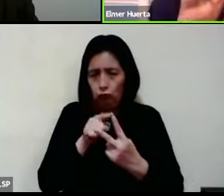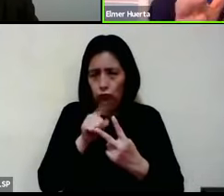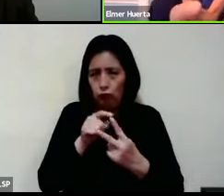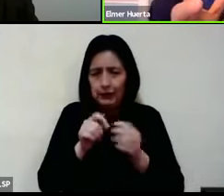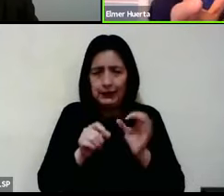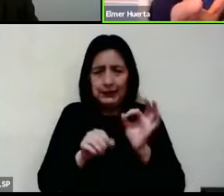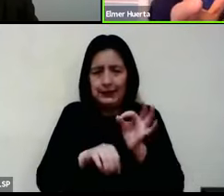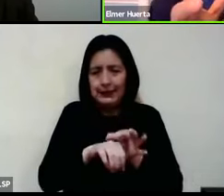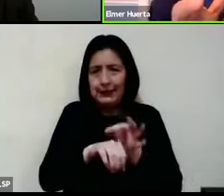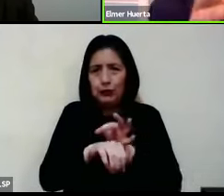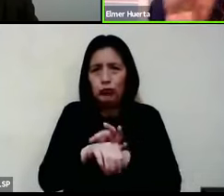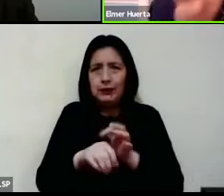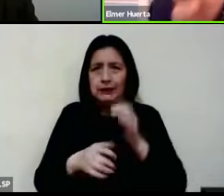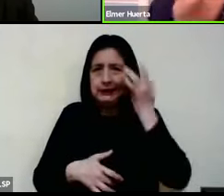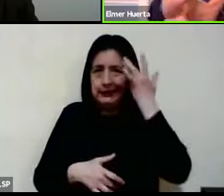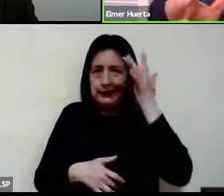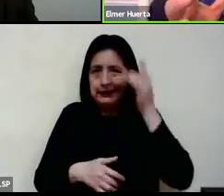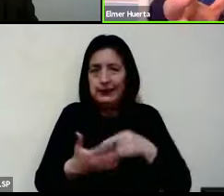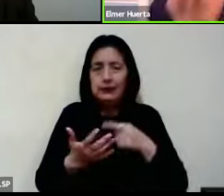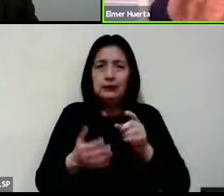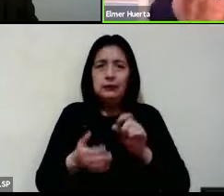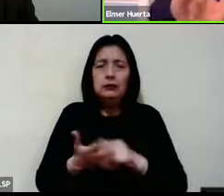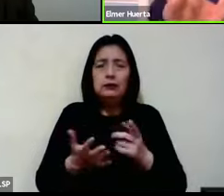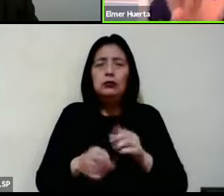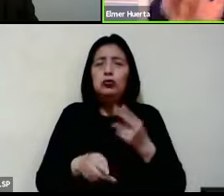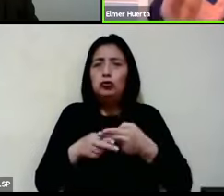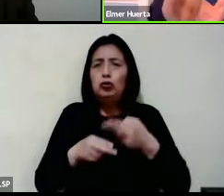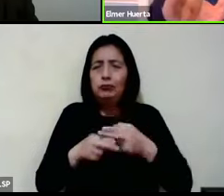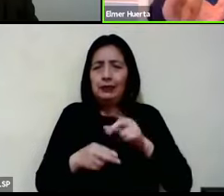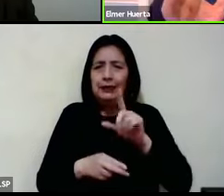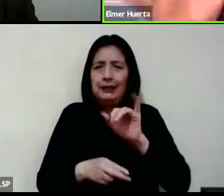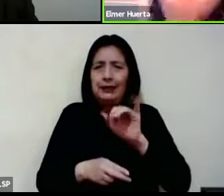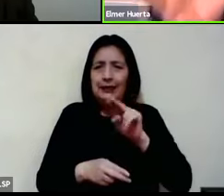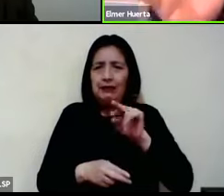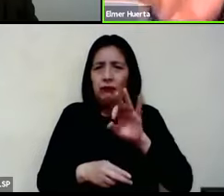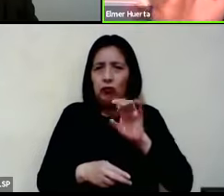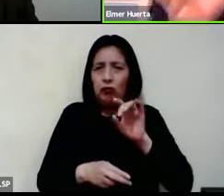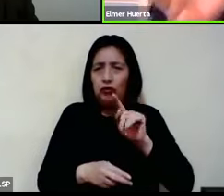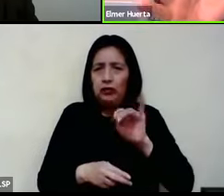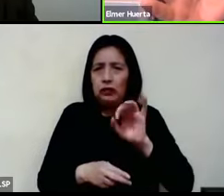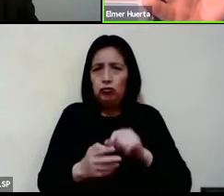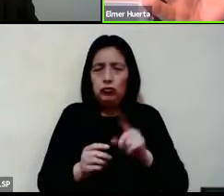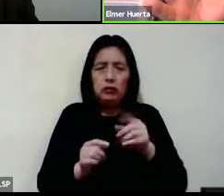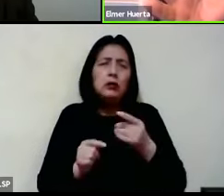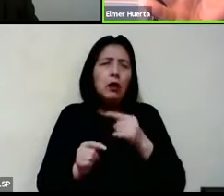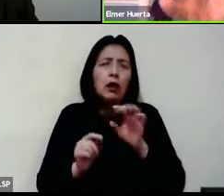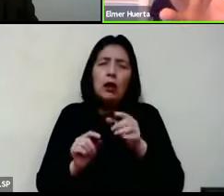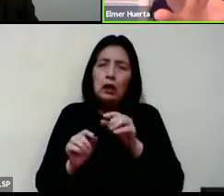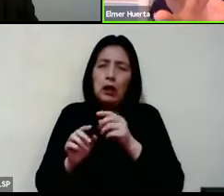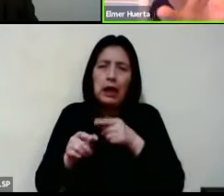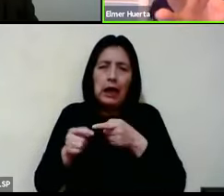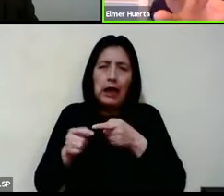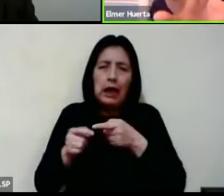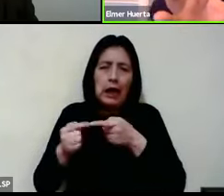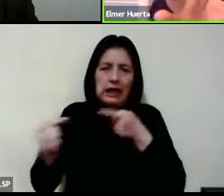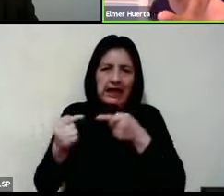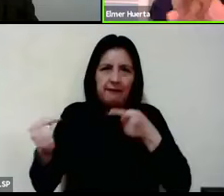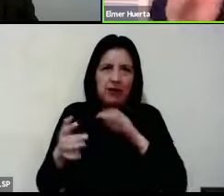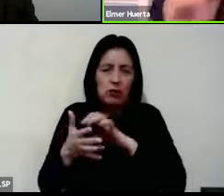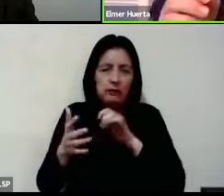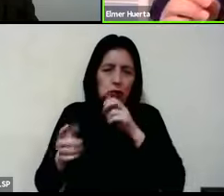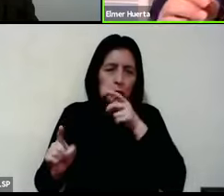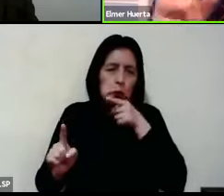células inteligentes, que se llaman linfocitos, células inteligentes, que reconocen a los enemigos, a los virus en este